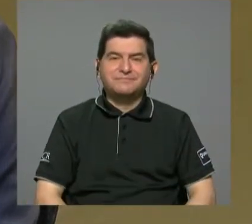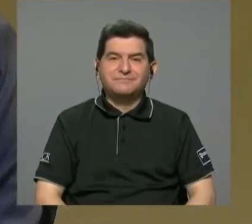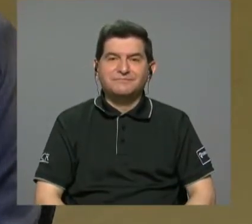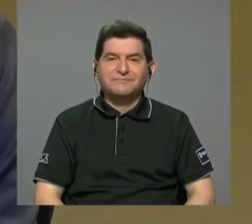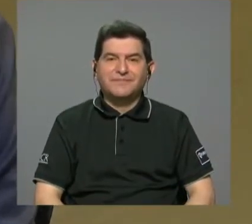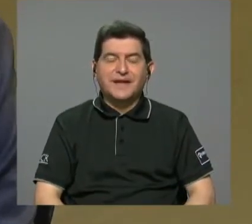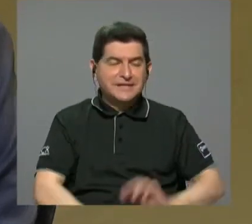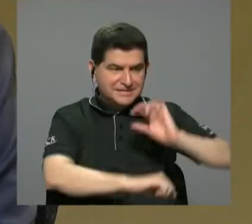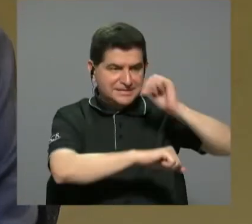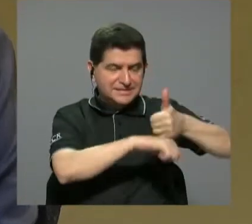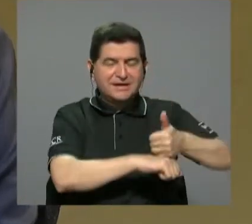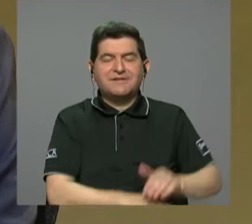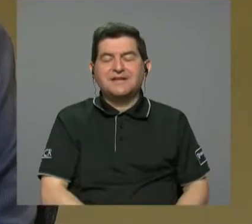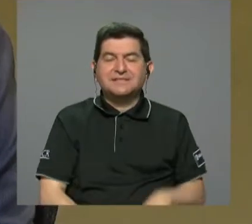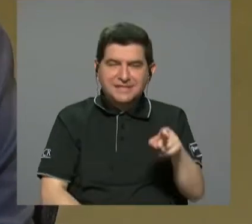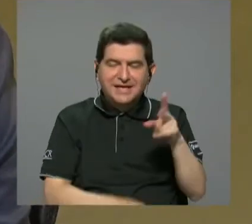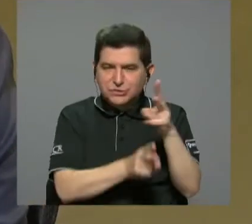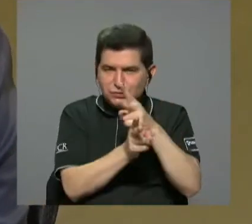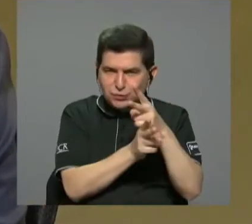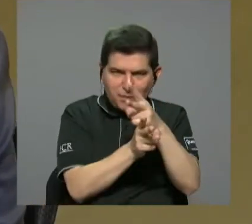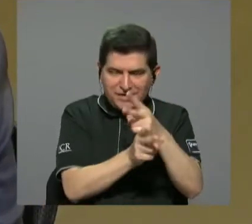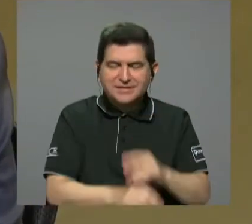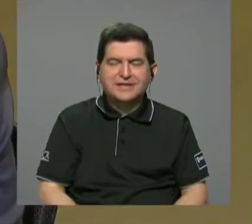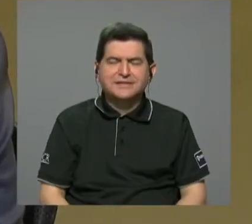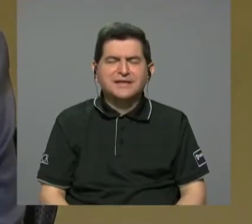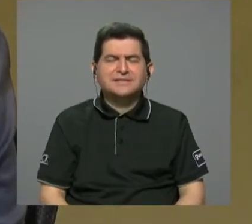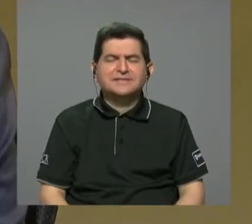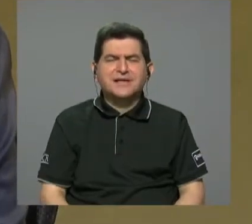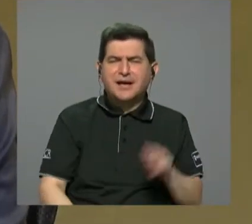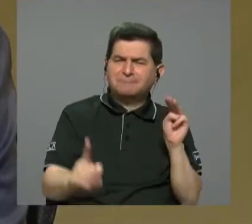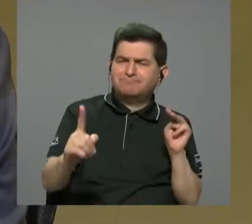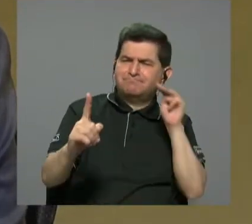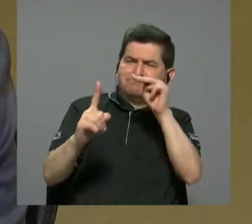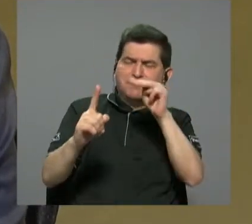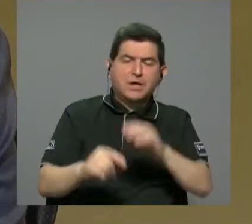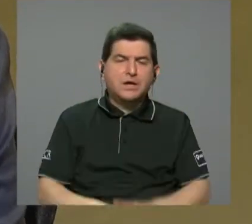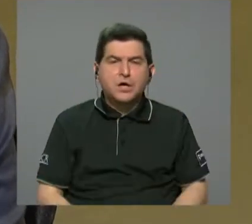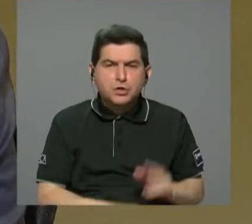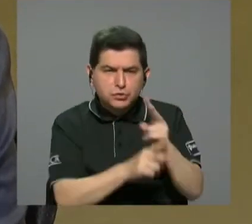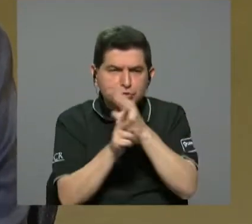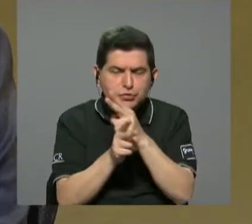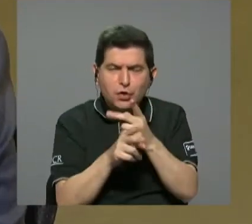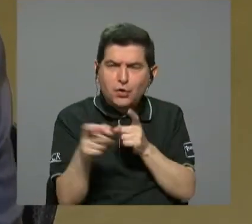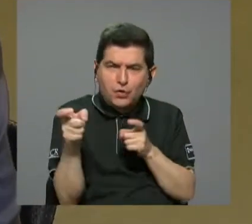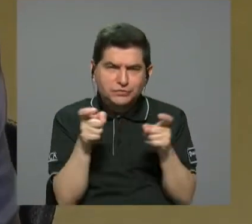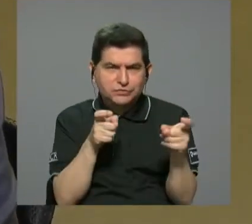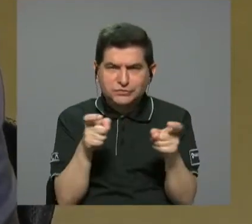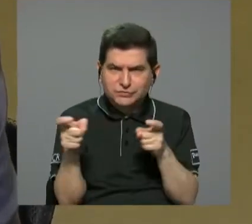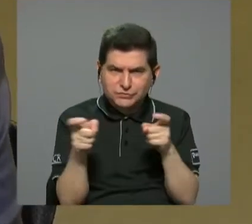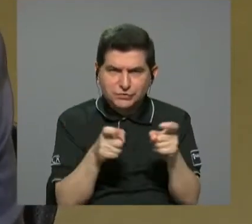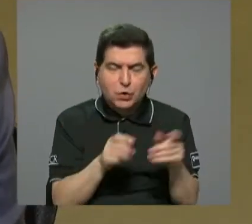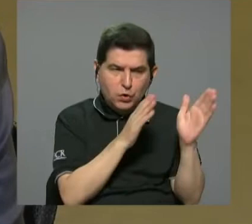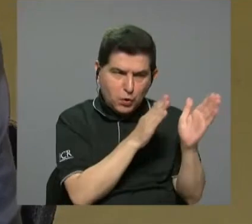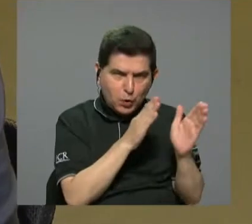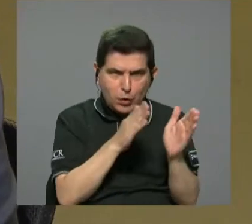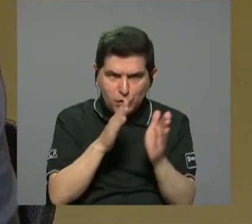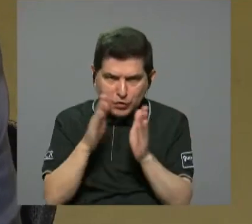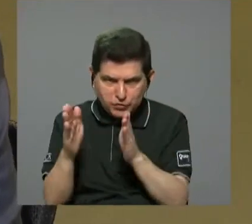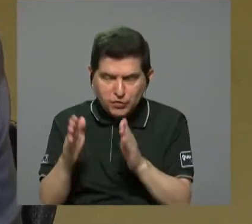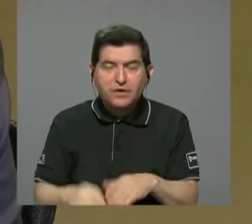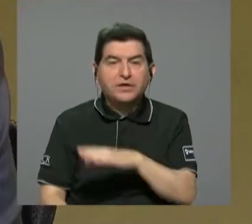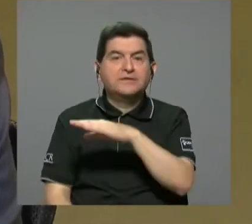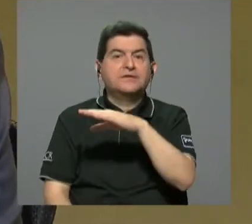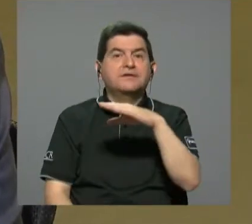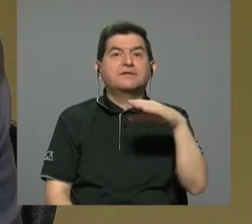se crea la Superintendencia y se le da la misión de supervisar y regular, ordenar y